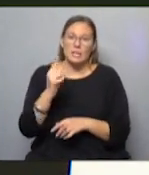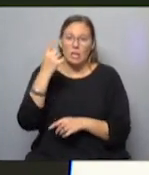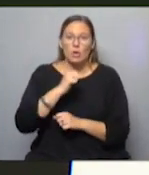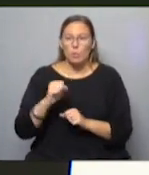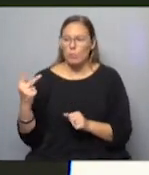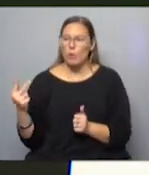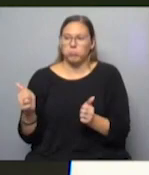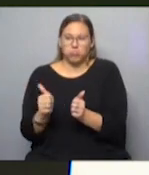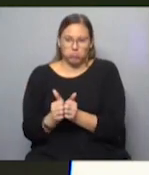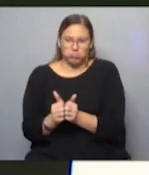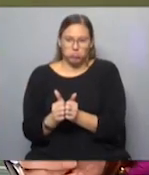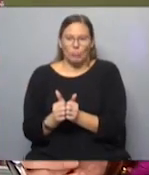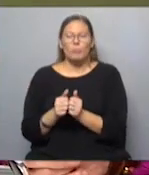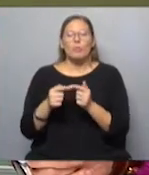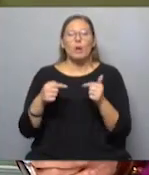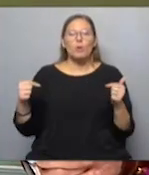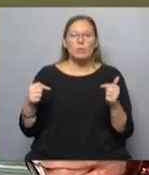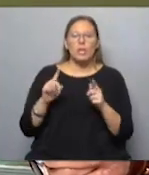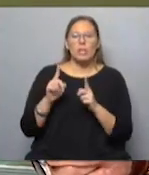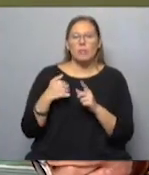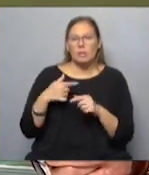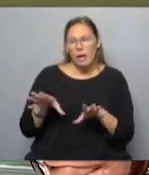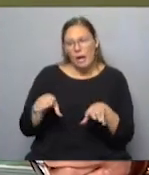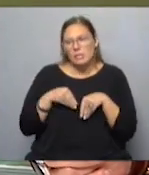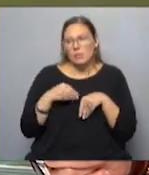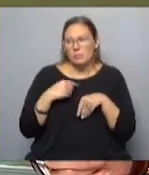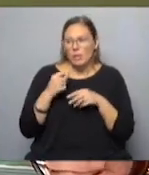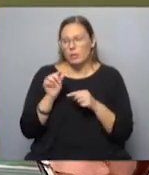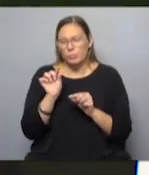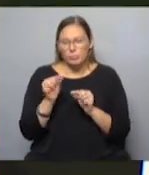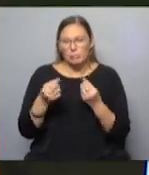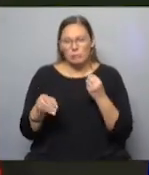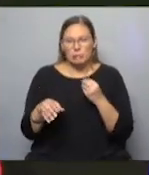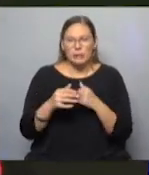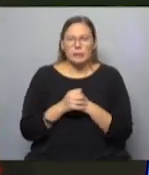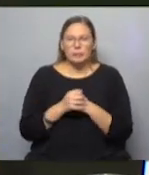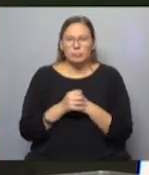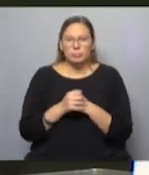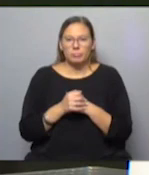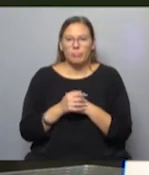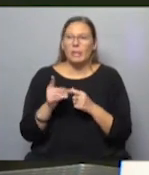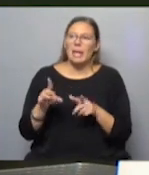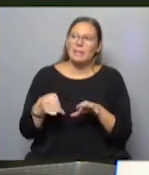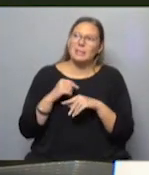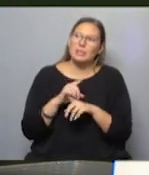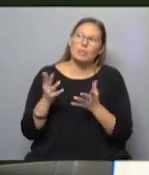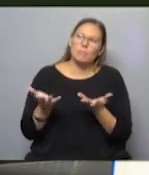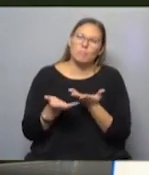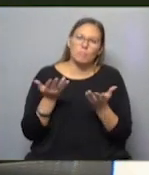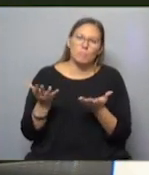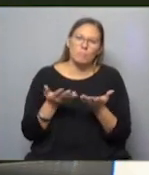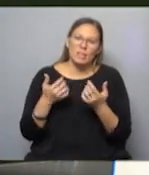queríamos qué cosas tuviste que ir cediendo para que eso funcionara más que cediendo es